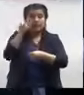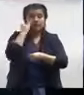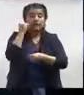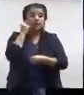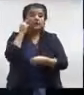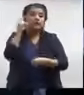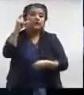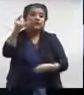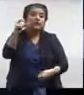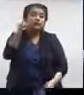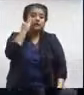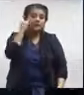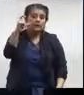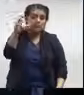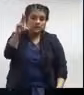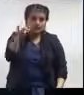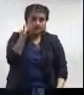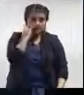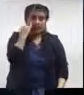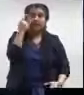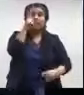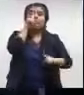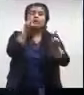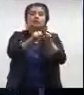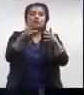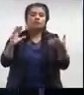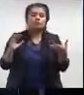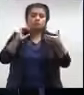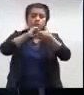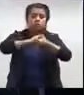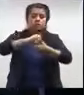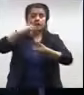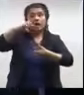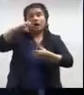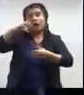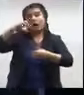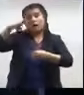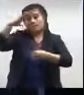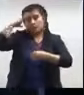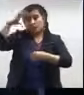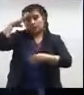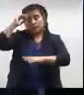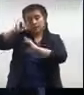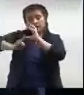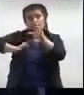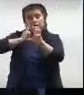índole internacional, y mantener un enlace con las policías internacionales en